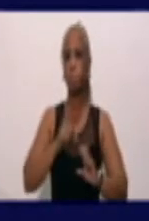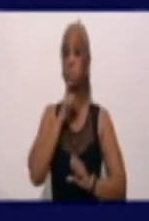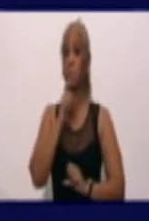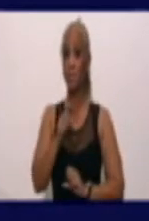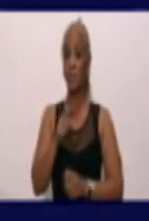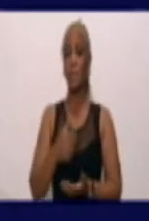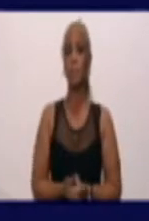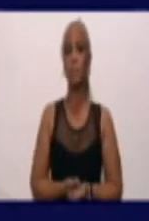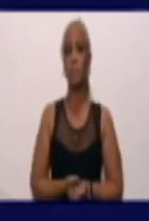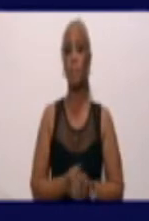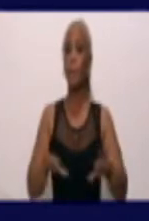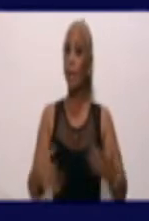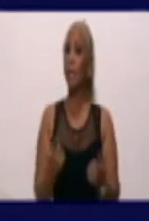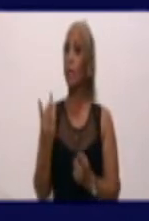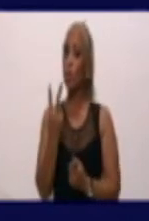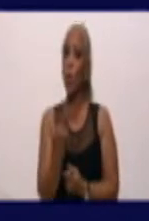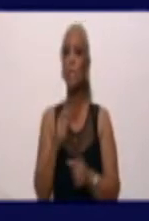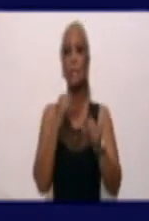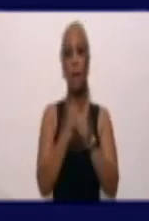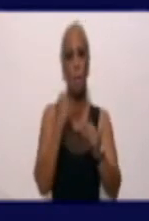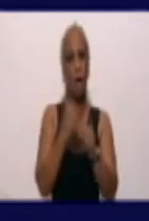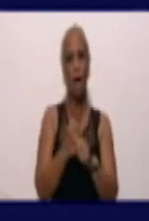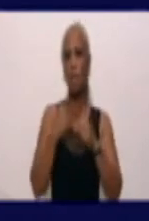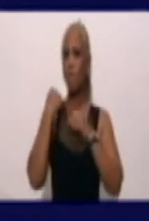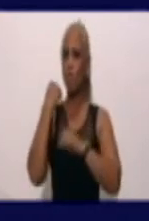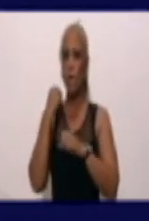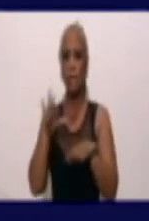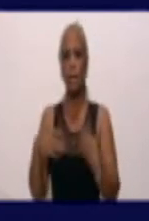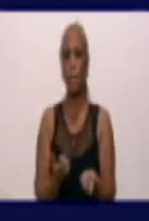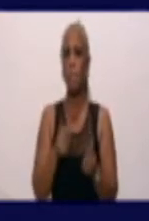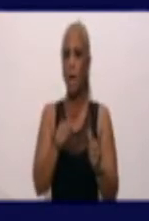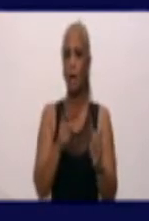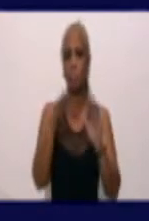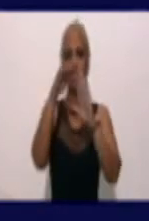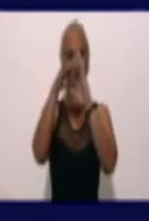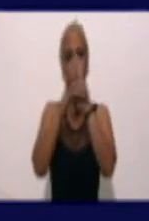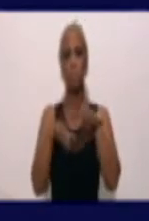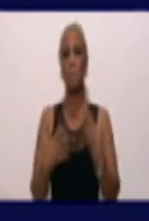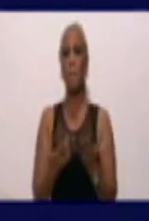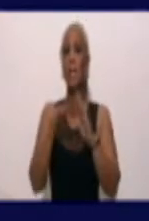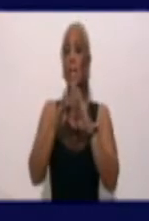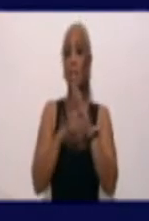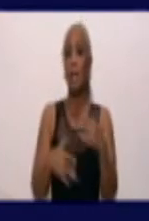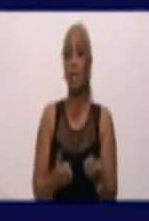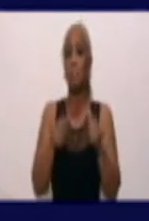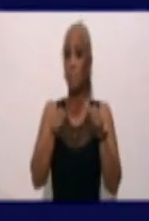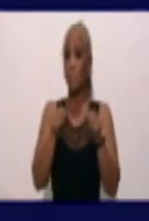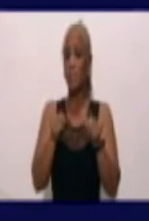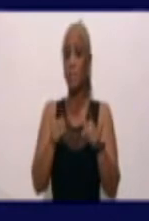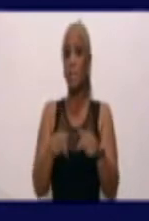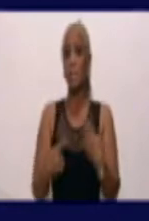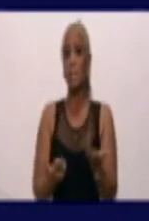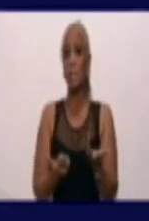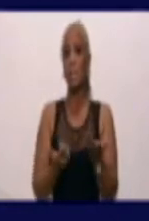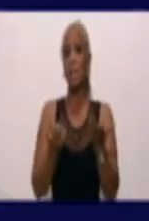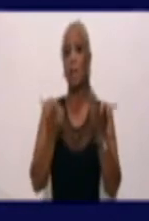bueno, se trabaja intensamente para intensificar las medidas, sobre todo las medidas aquellas encaminadas